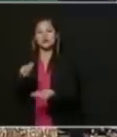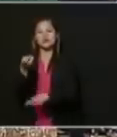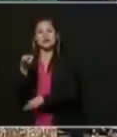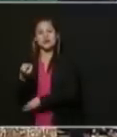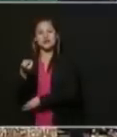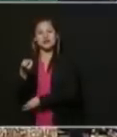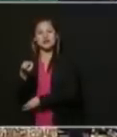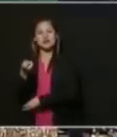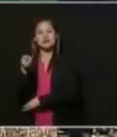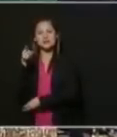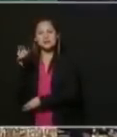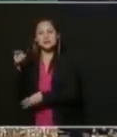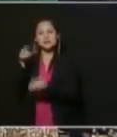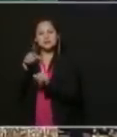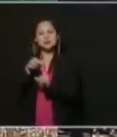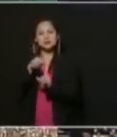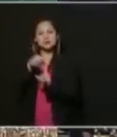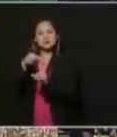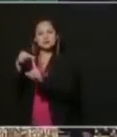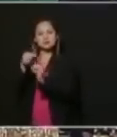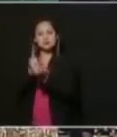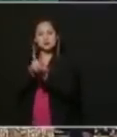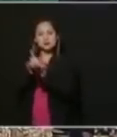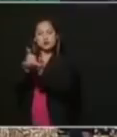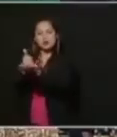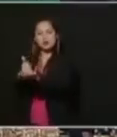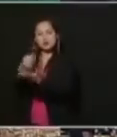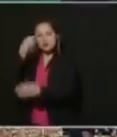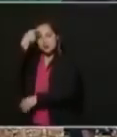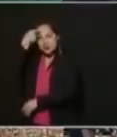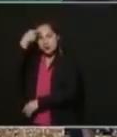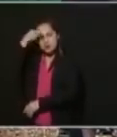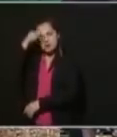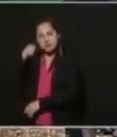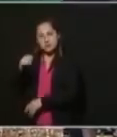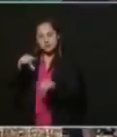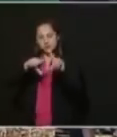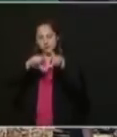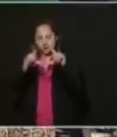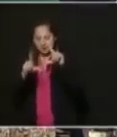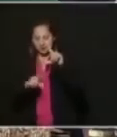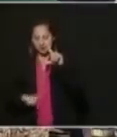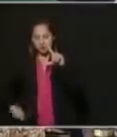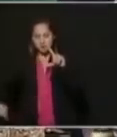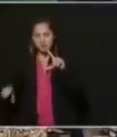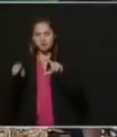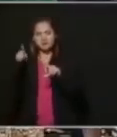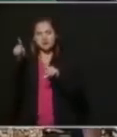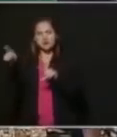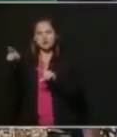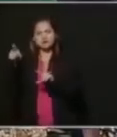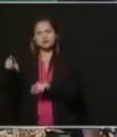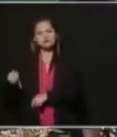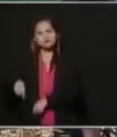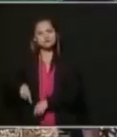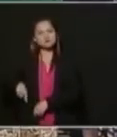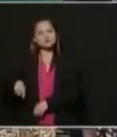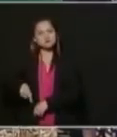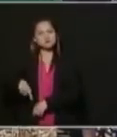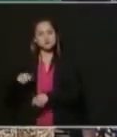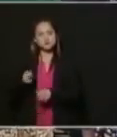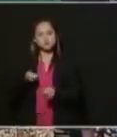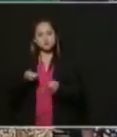guía de usted para gobernar a nuestro país. Quien hace la entrega es el señor Longino Julio Hernández